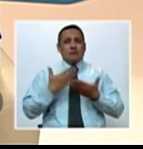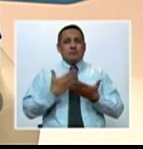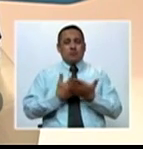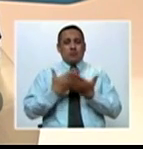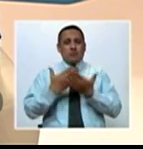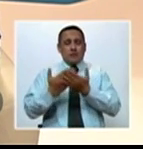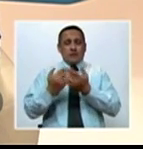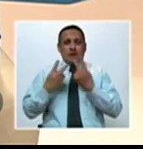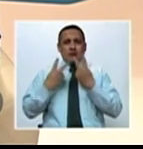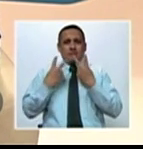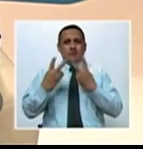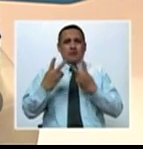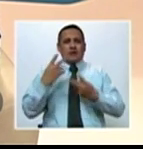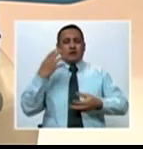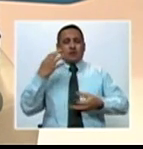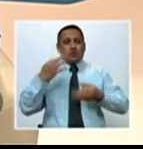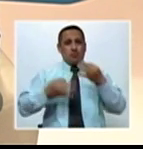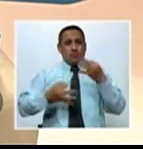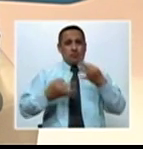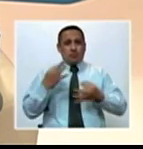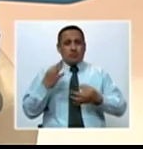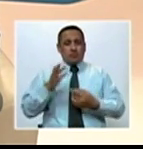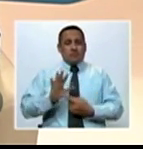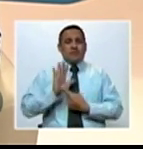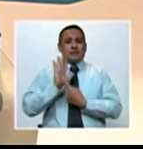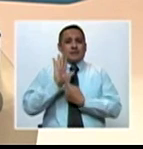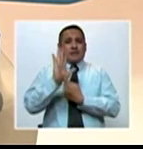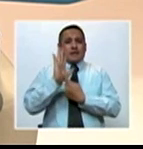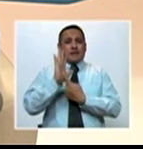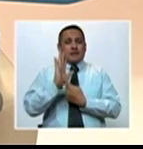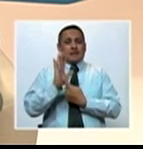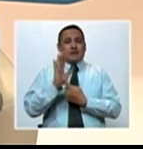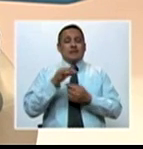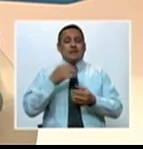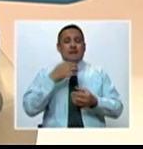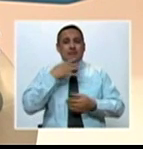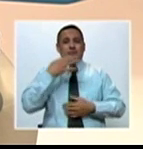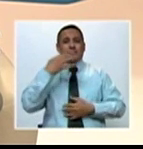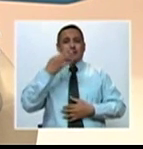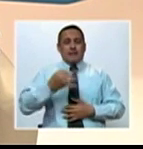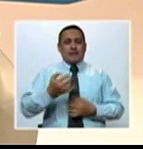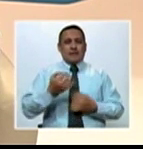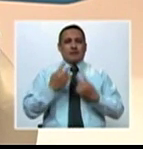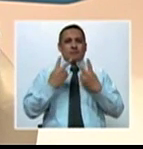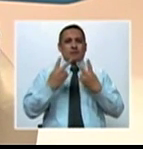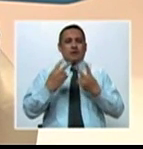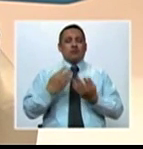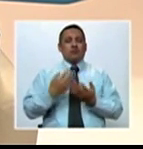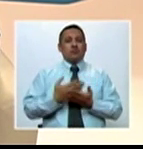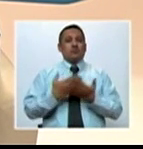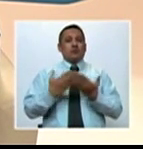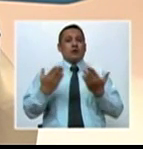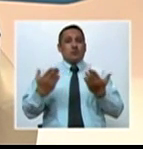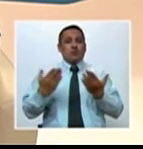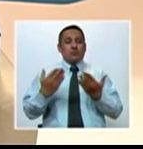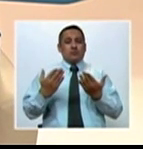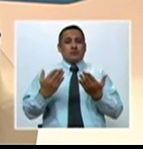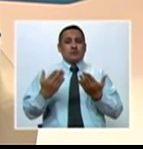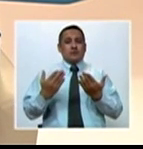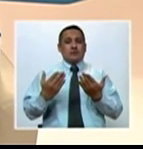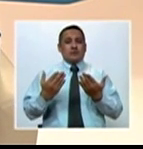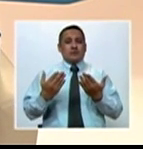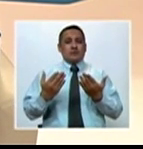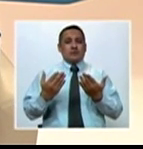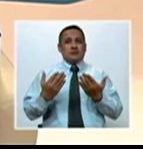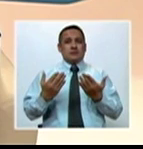pone en contexto, ¿no?, la sentencia que vamos a ver ahora y que en realidad es una situación